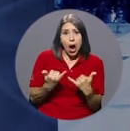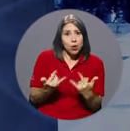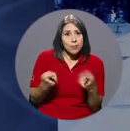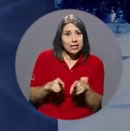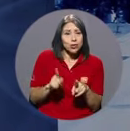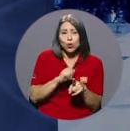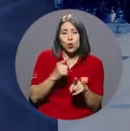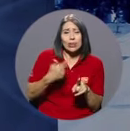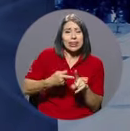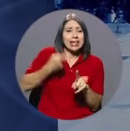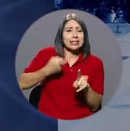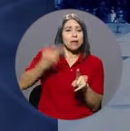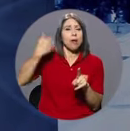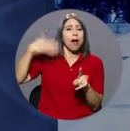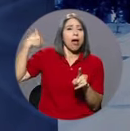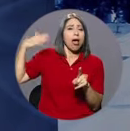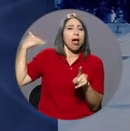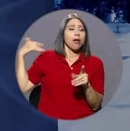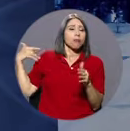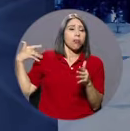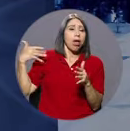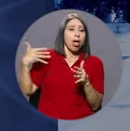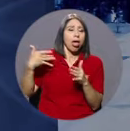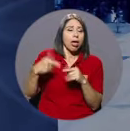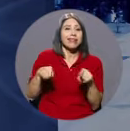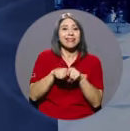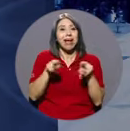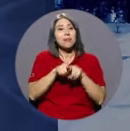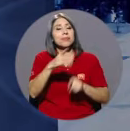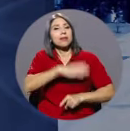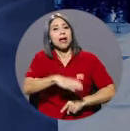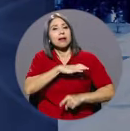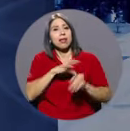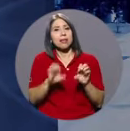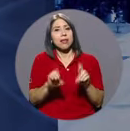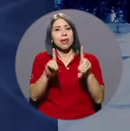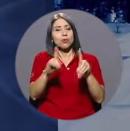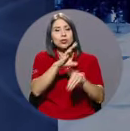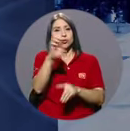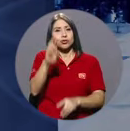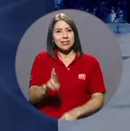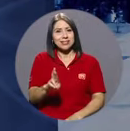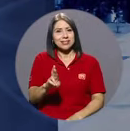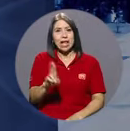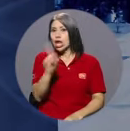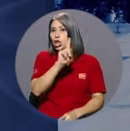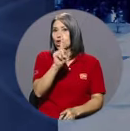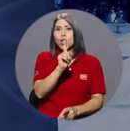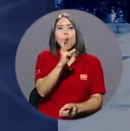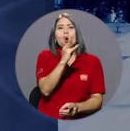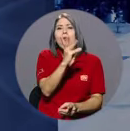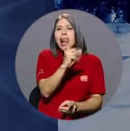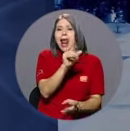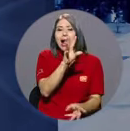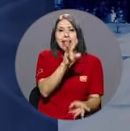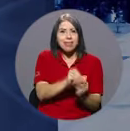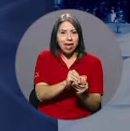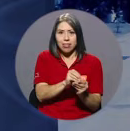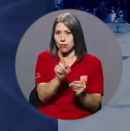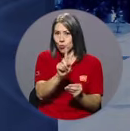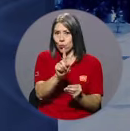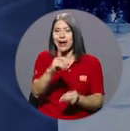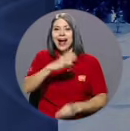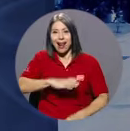sino de hace mucho tiempo. Y, por ejemplo, lo que tiene que ver con la calidad de la educación costarricense. No la cantidad, la calidad,